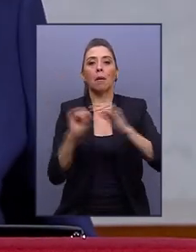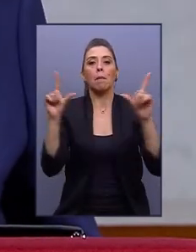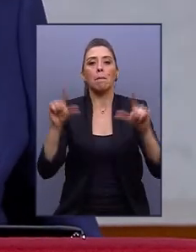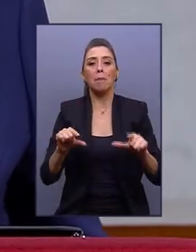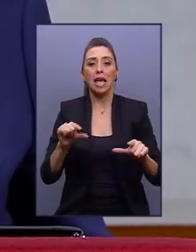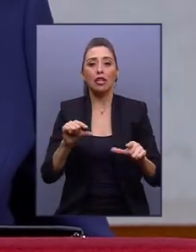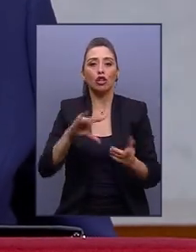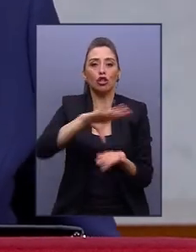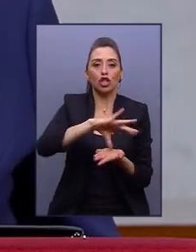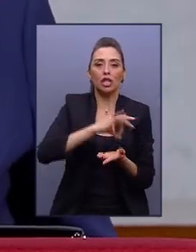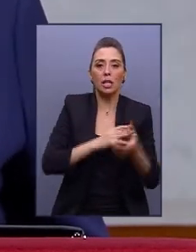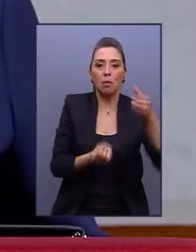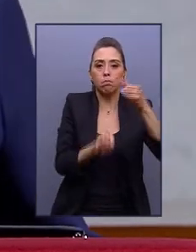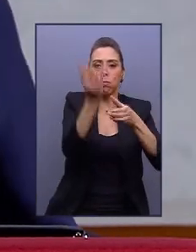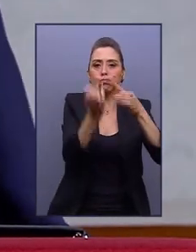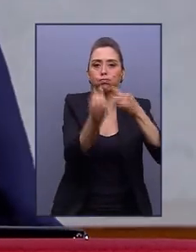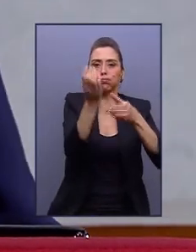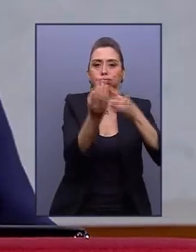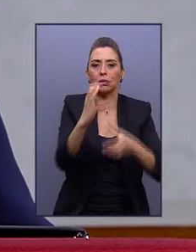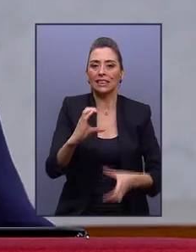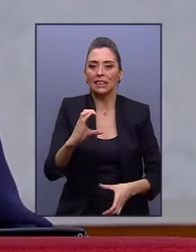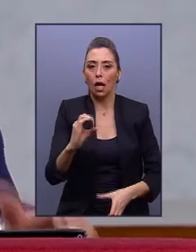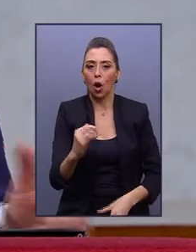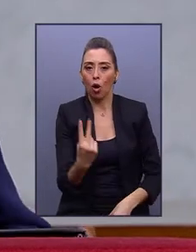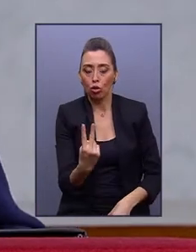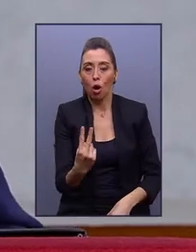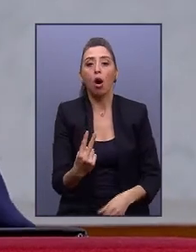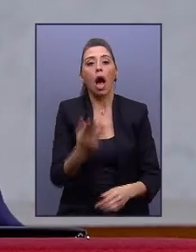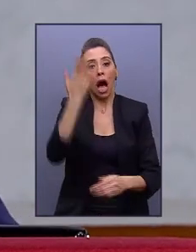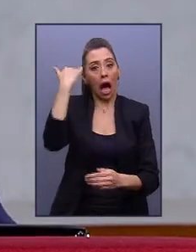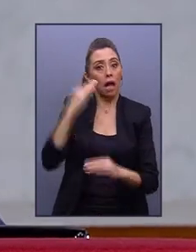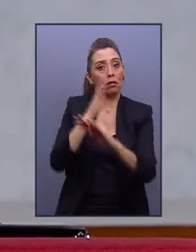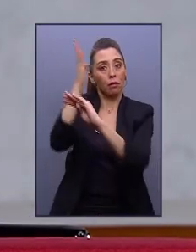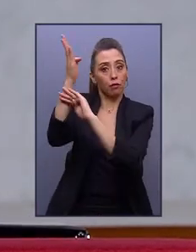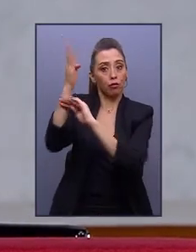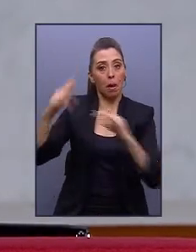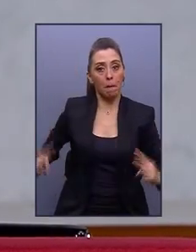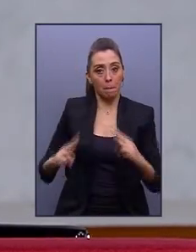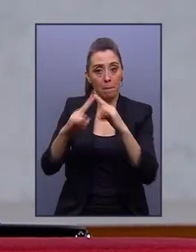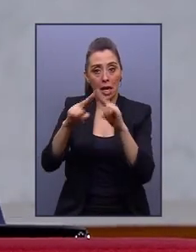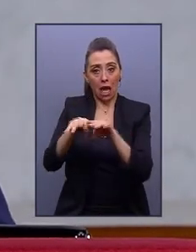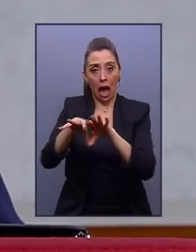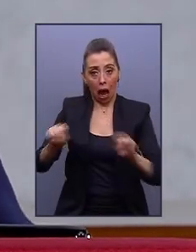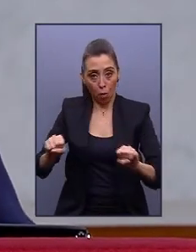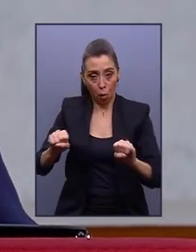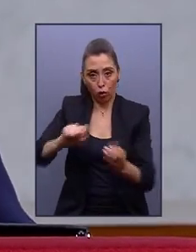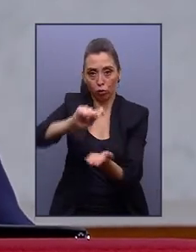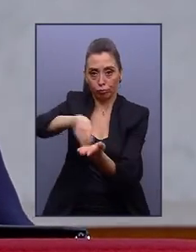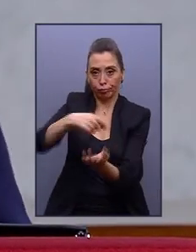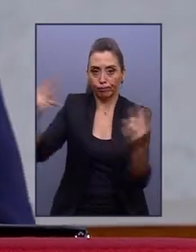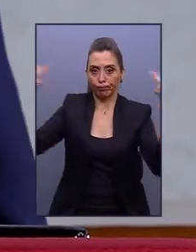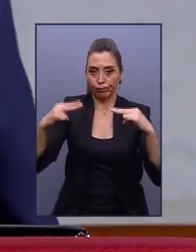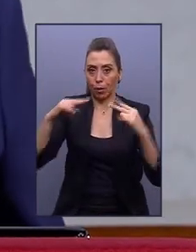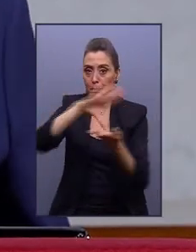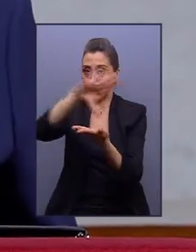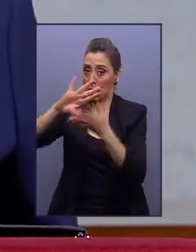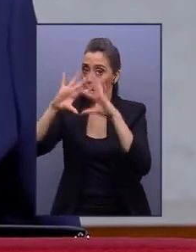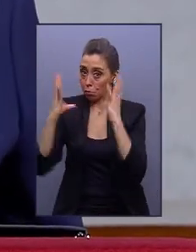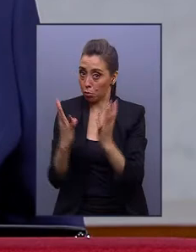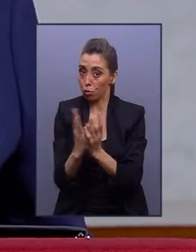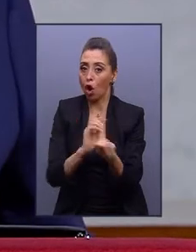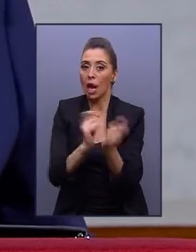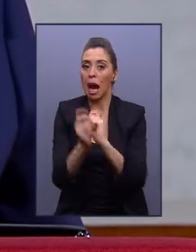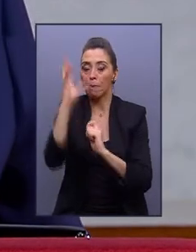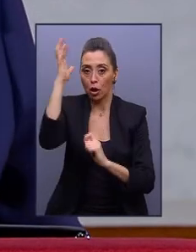nuestras emisiones de CO2, tal como comprometimos ante el mundo con la firma en París del Acuerdo de Cambio Climático. Con su ratificación